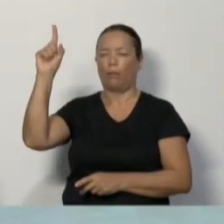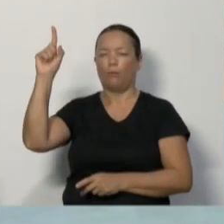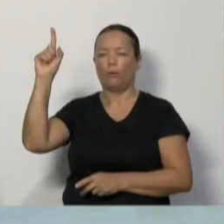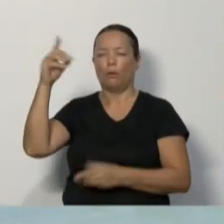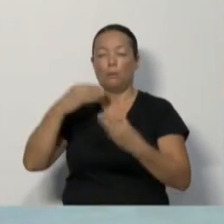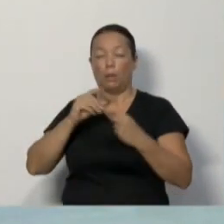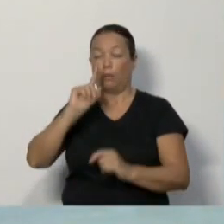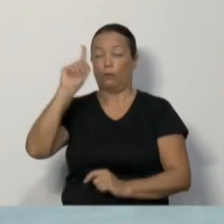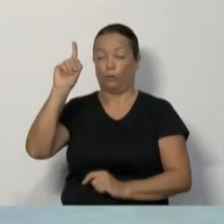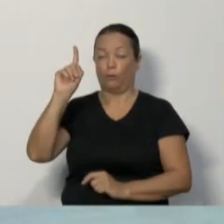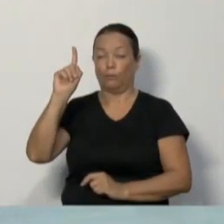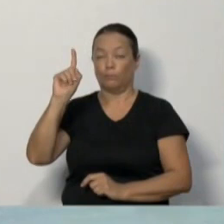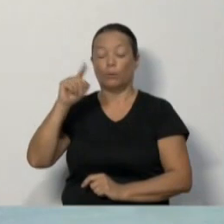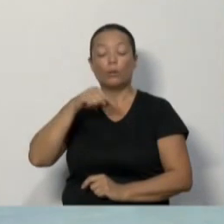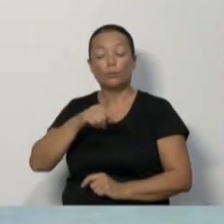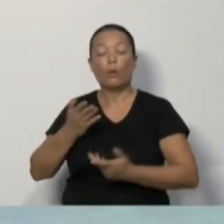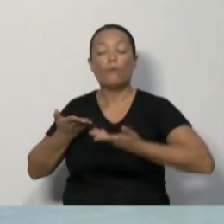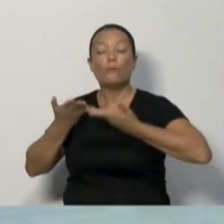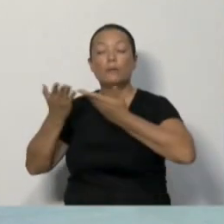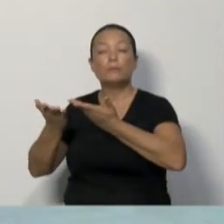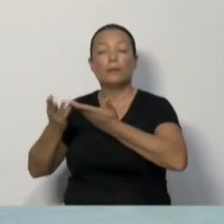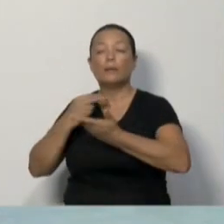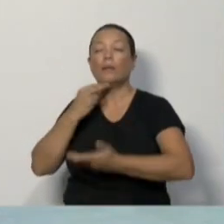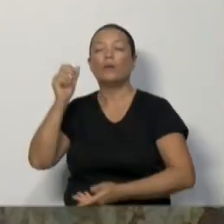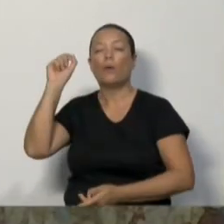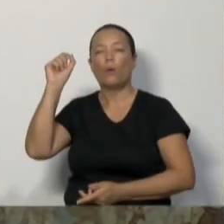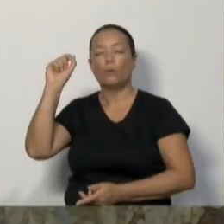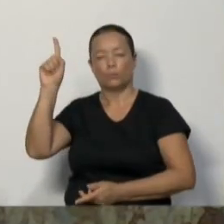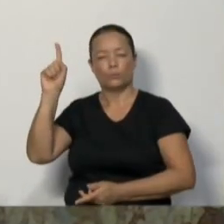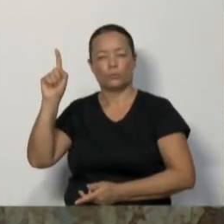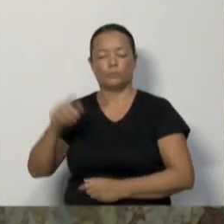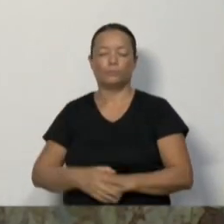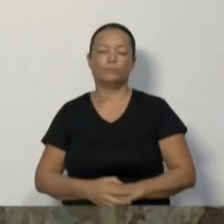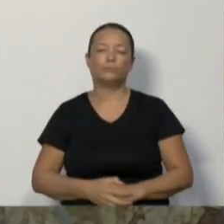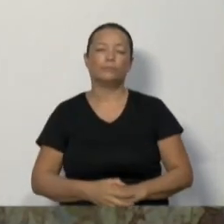has negado ni siquiera a tu hijo único.